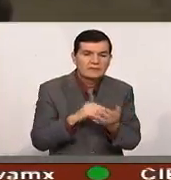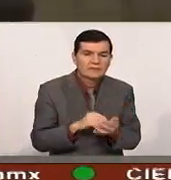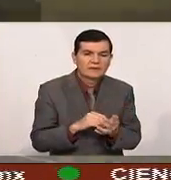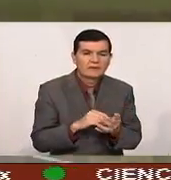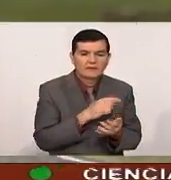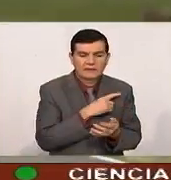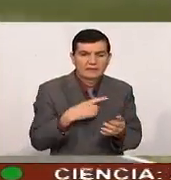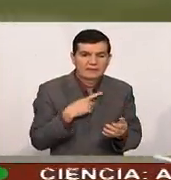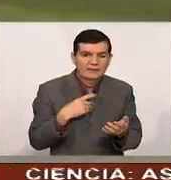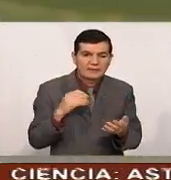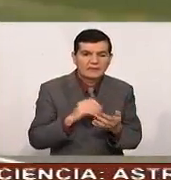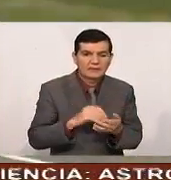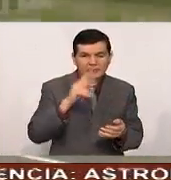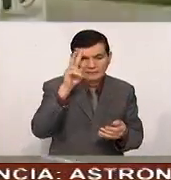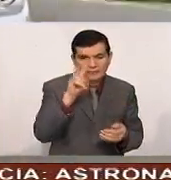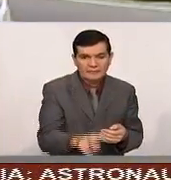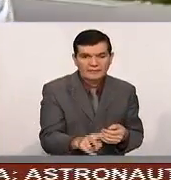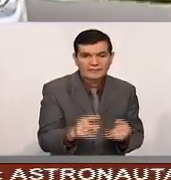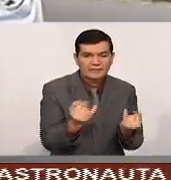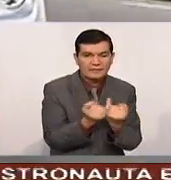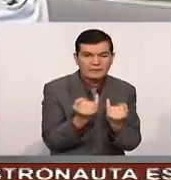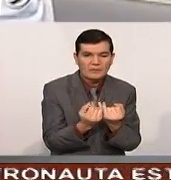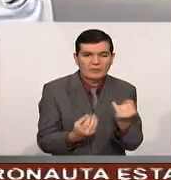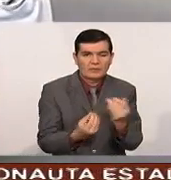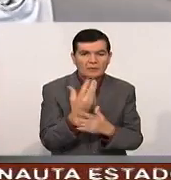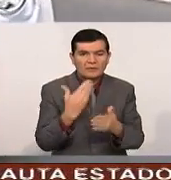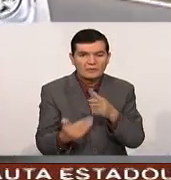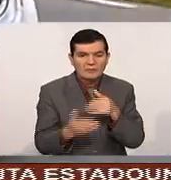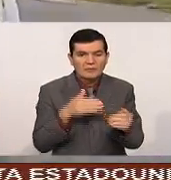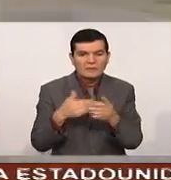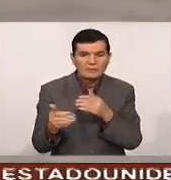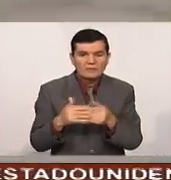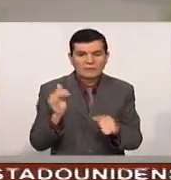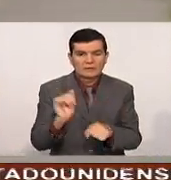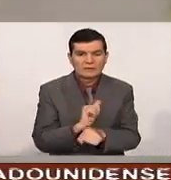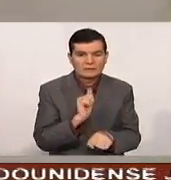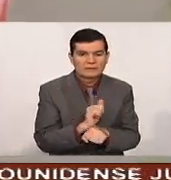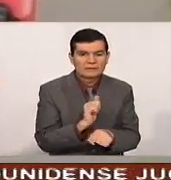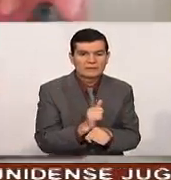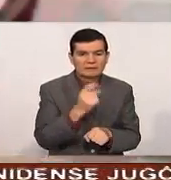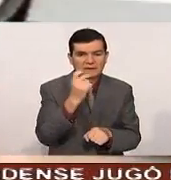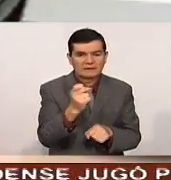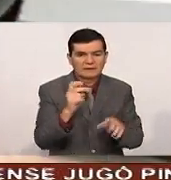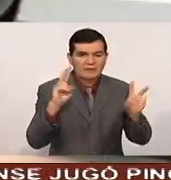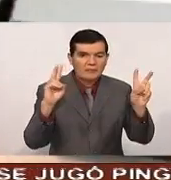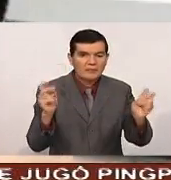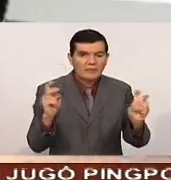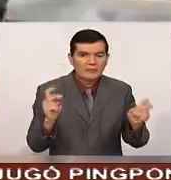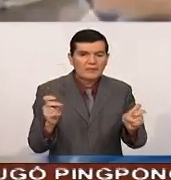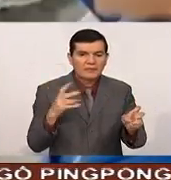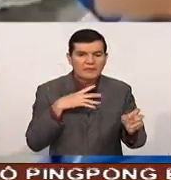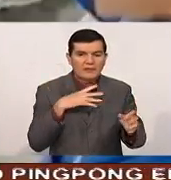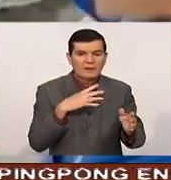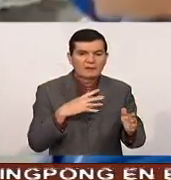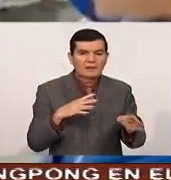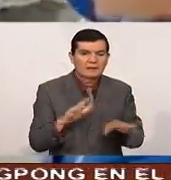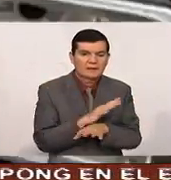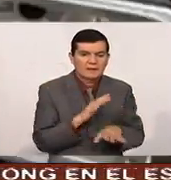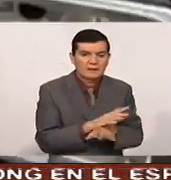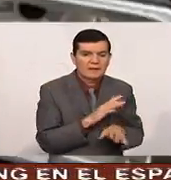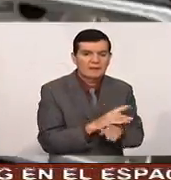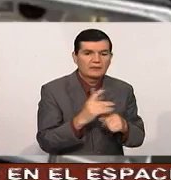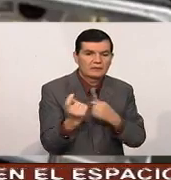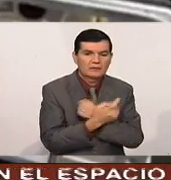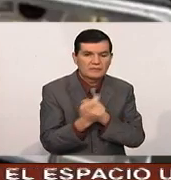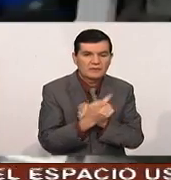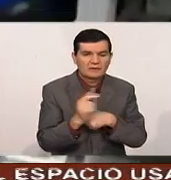adecuar a las realidades, y además la innovación que está teniendo el sector automotriz en el tema de la robotización o la